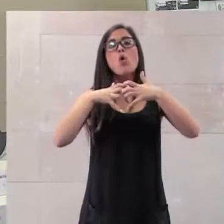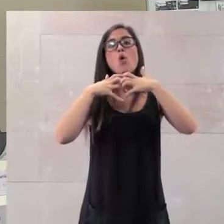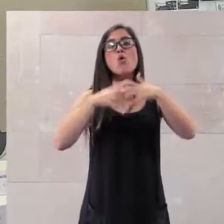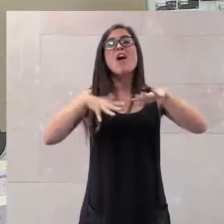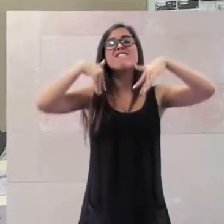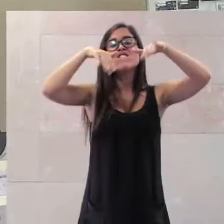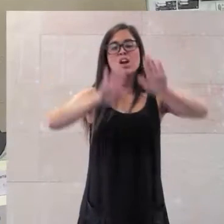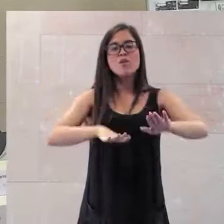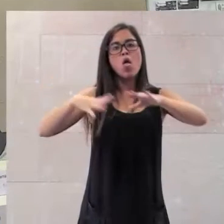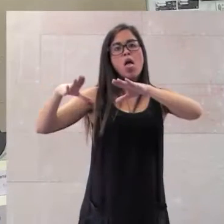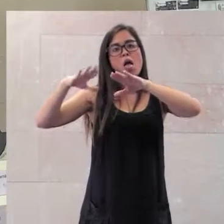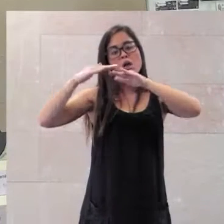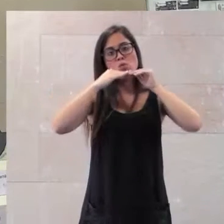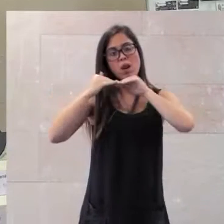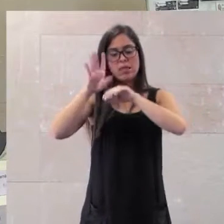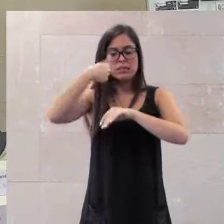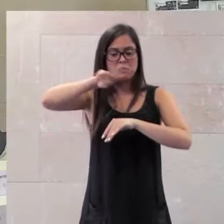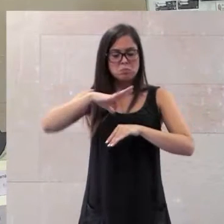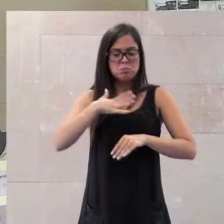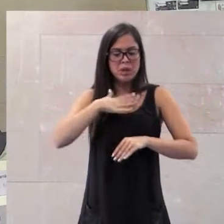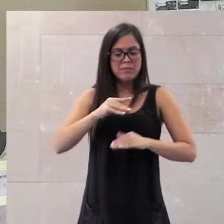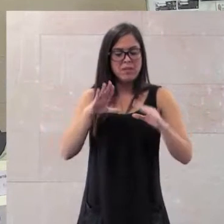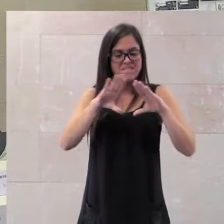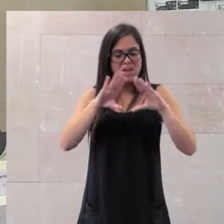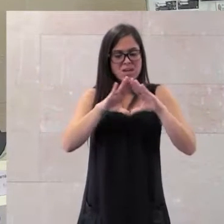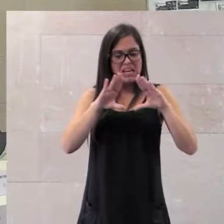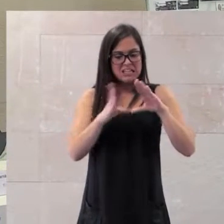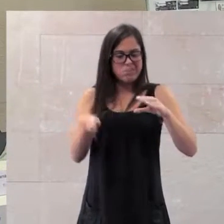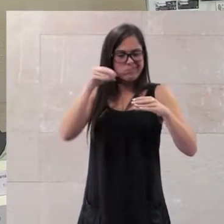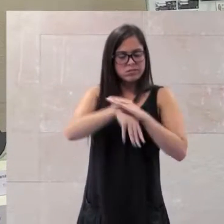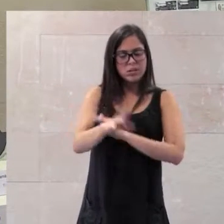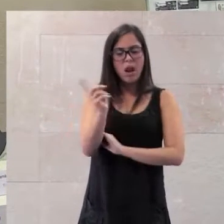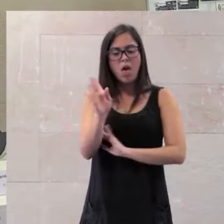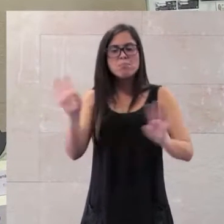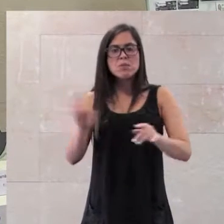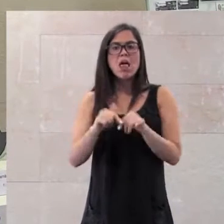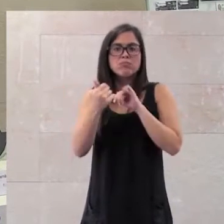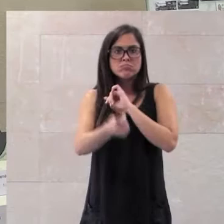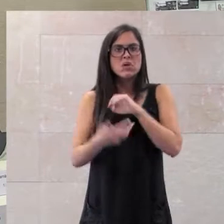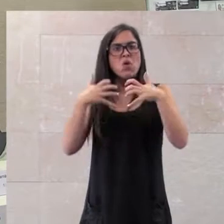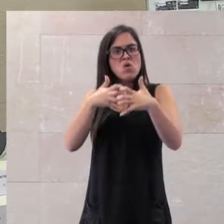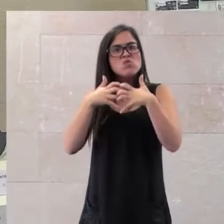barco, que tenemos diferencias, pero también entre mujeres y entre grupos de mujeres, ¿no?